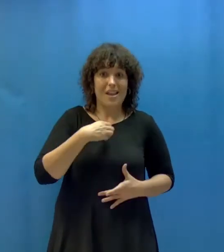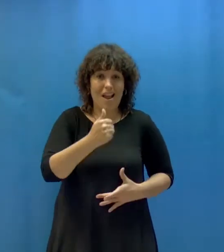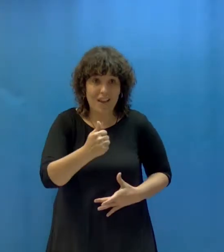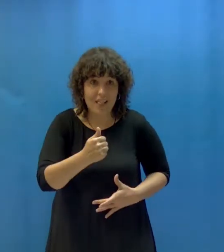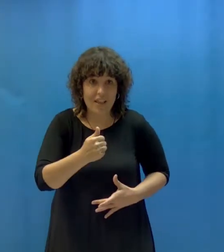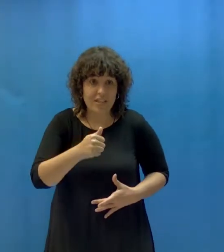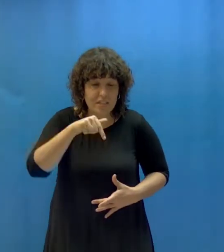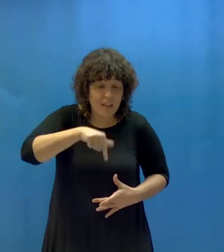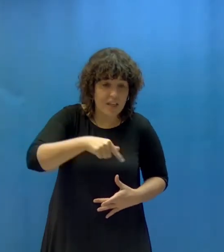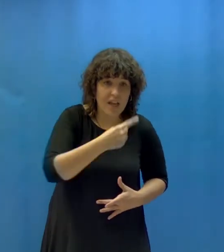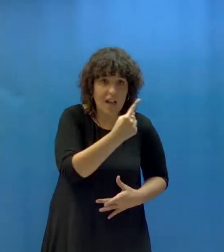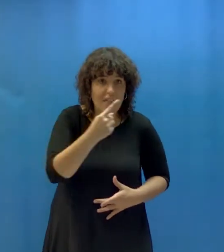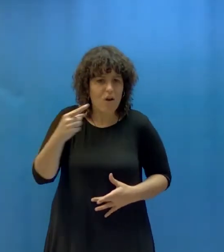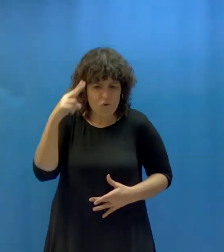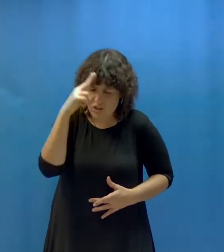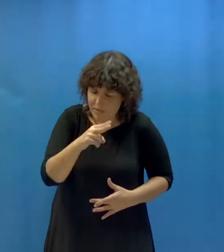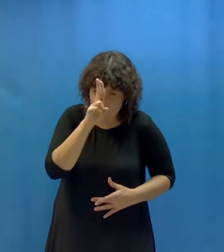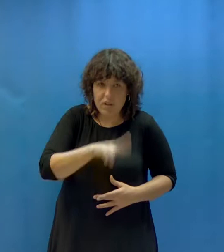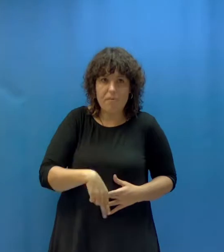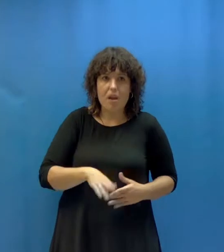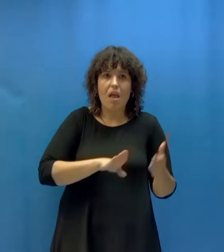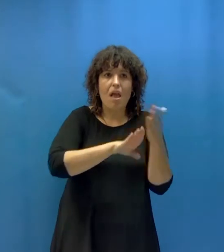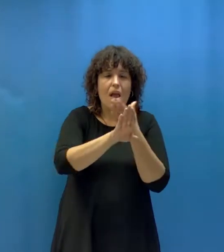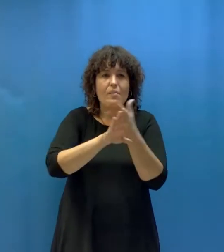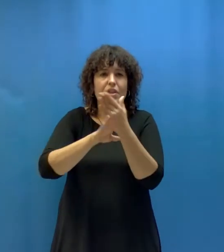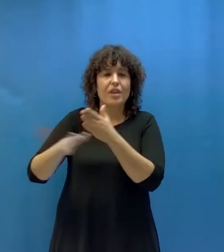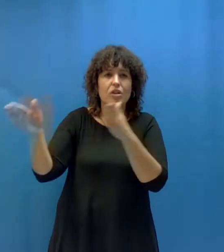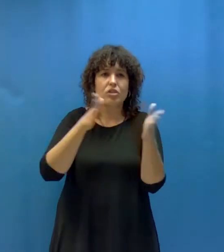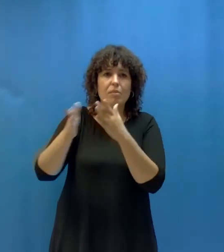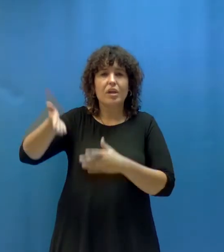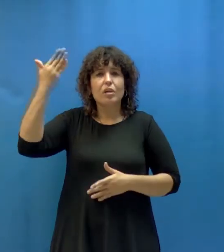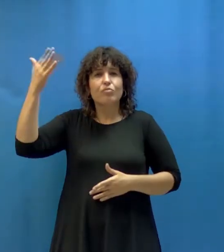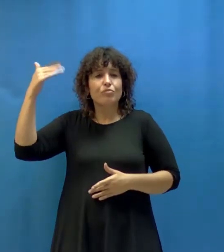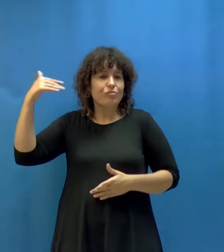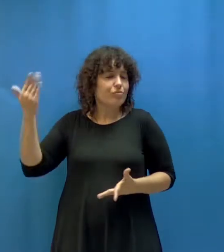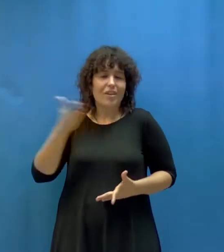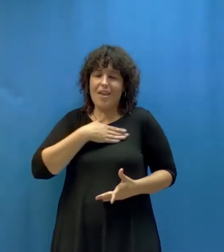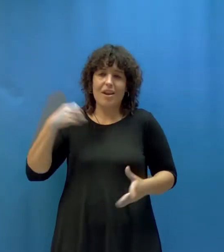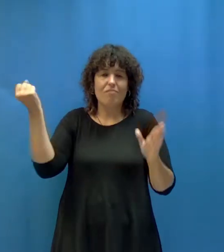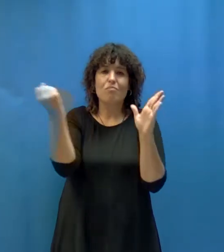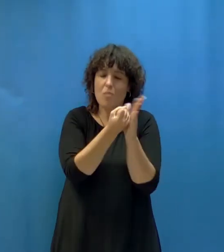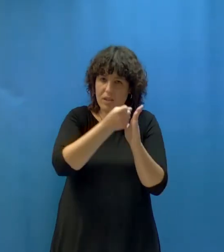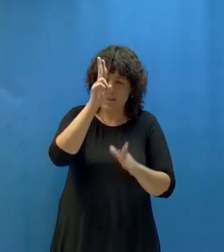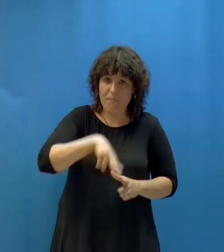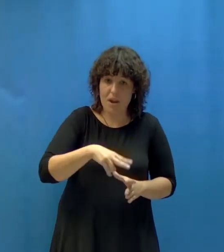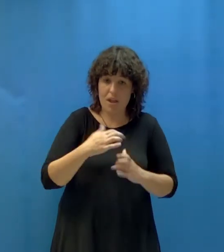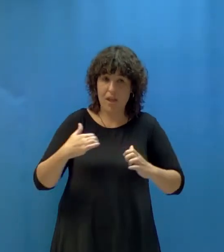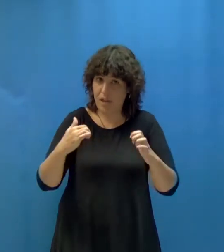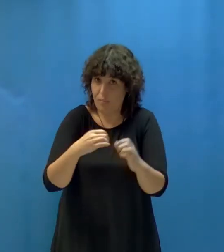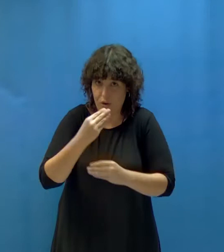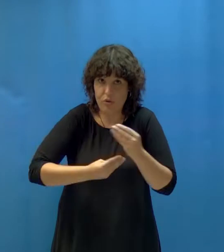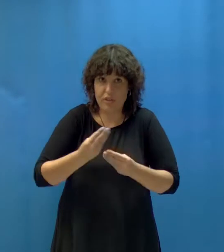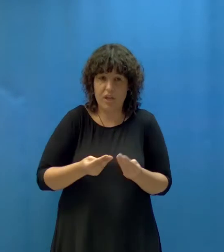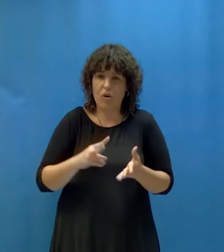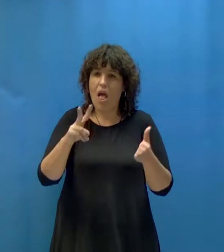ciudad. Aquellos vecinos, los del 79, quisieron dejar su impronta y lo hicieron en ese pleno, y voy a leer textualmente